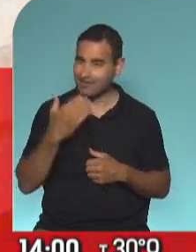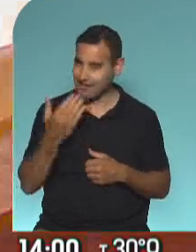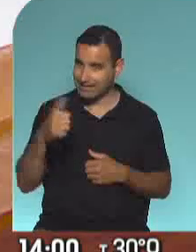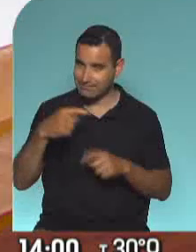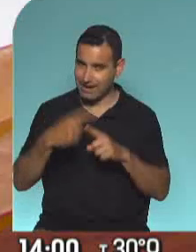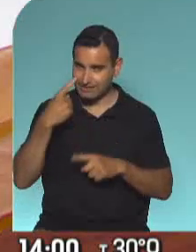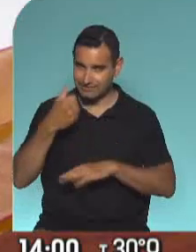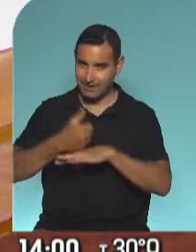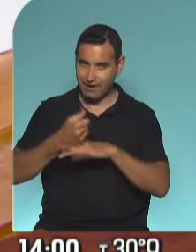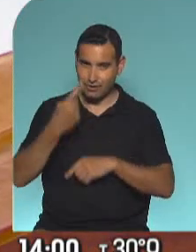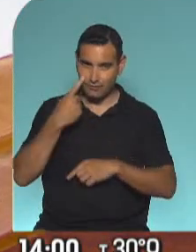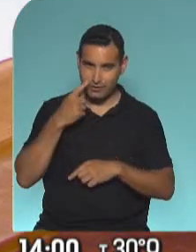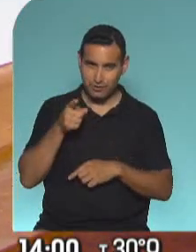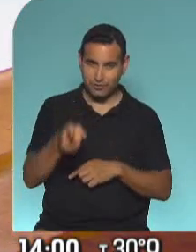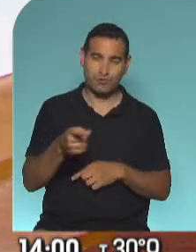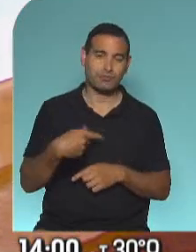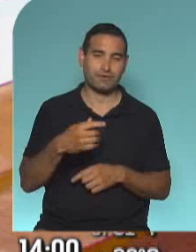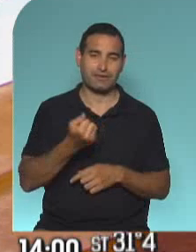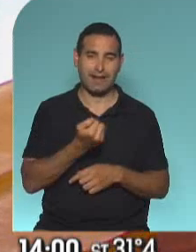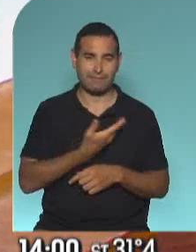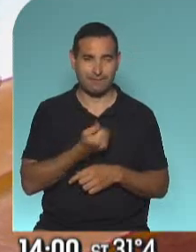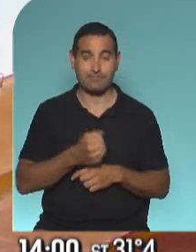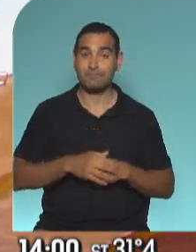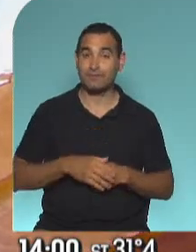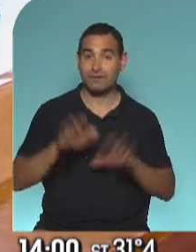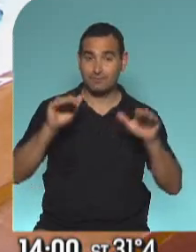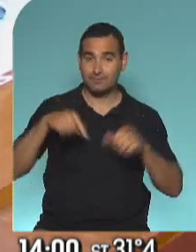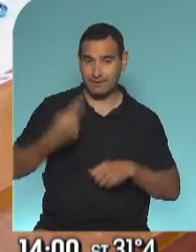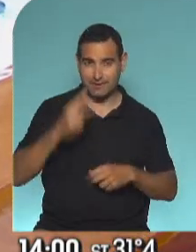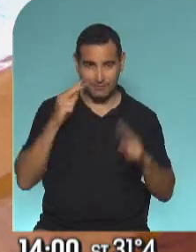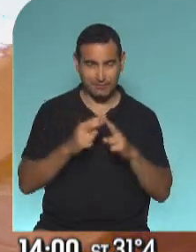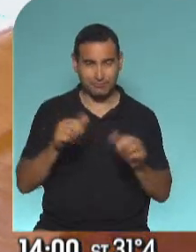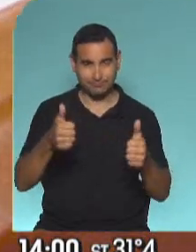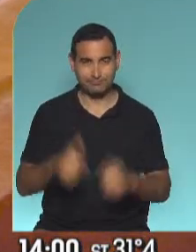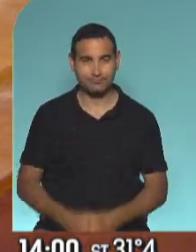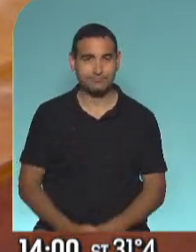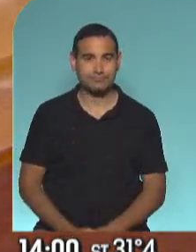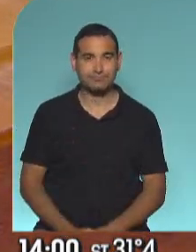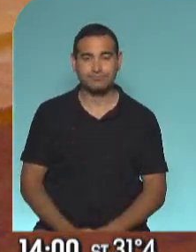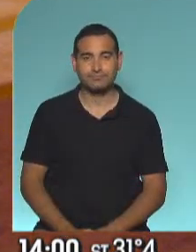El trabajo allí en vivo desde el predio de la AFA en Ezeiza. Nos despedimos hasta mañana. Que la pasen muy bien.